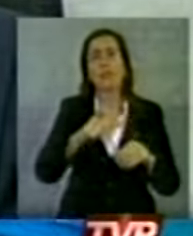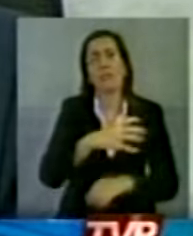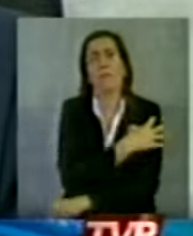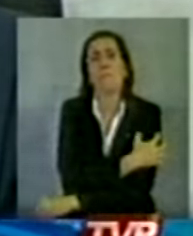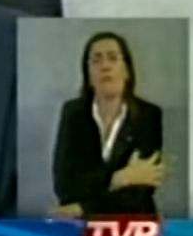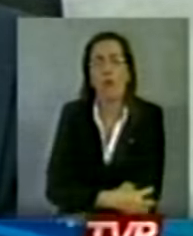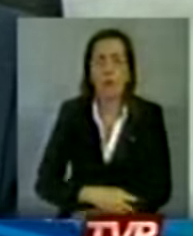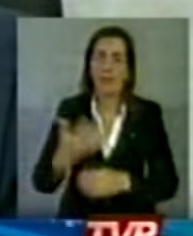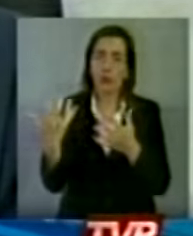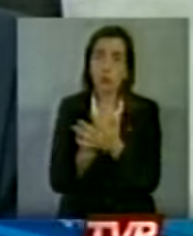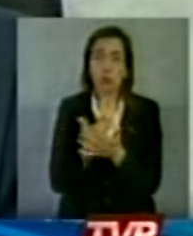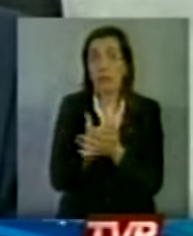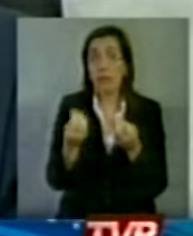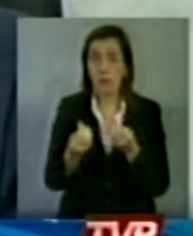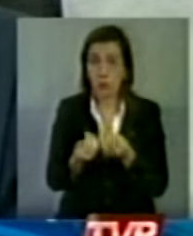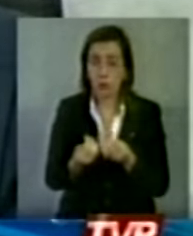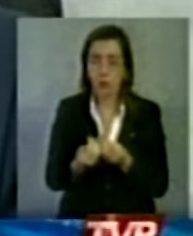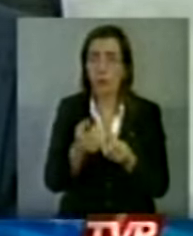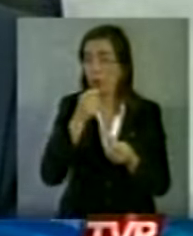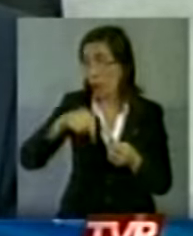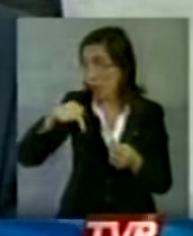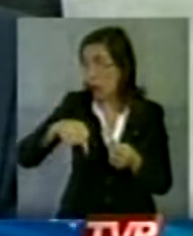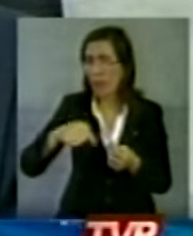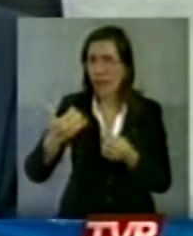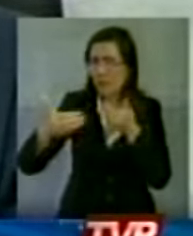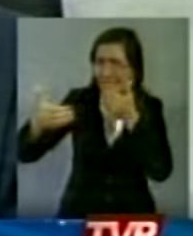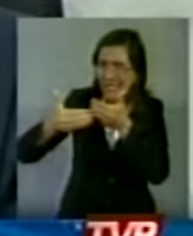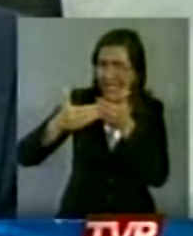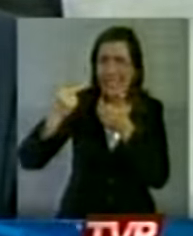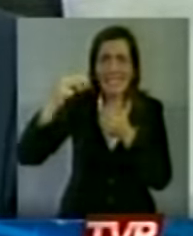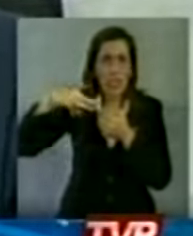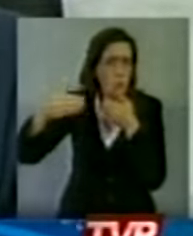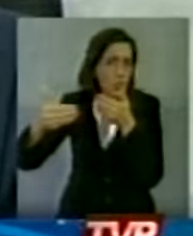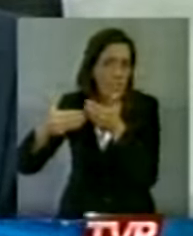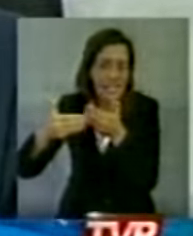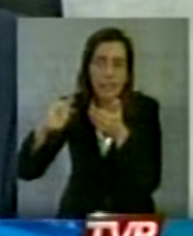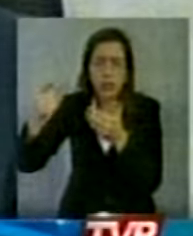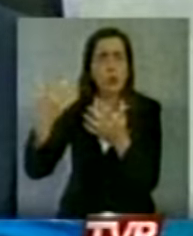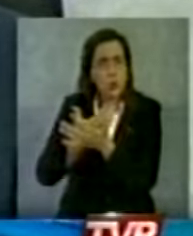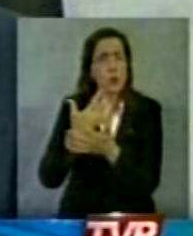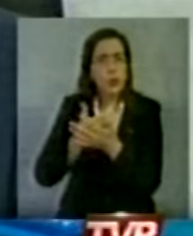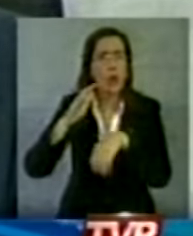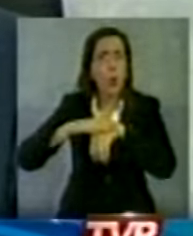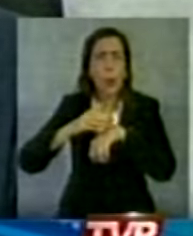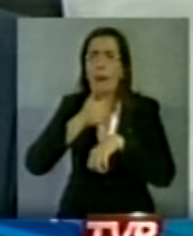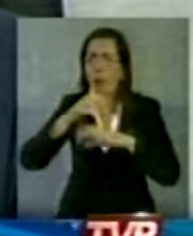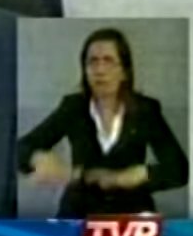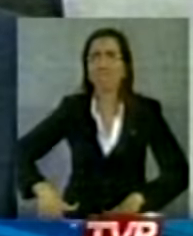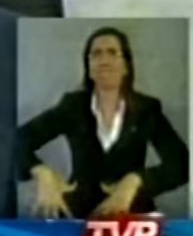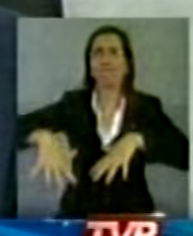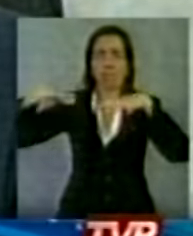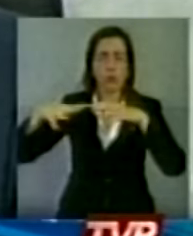particular. Hoy mismo, con provincianos nuestros a pocos kilómetros de aquí, están sufriendo estos efectos